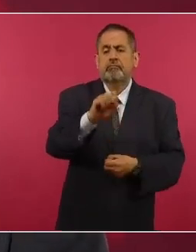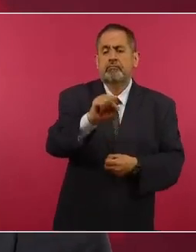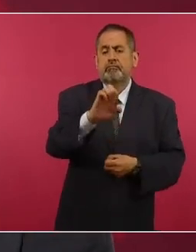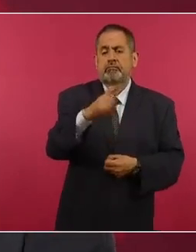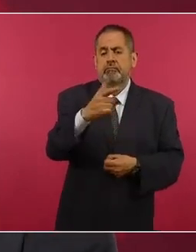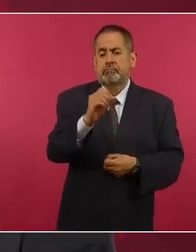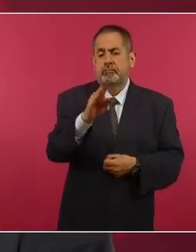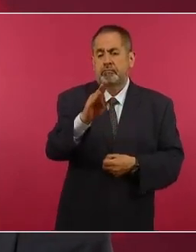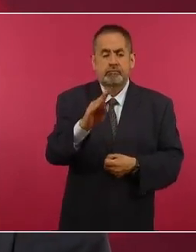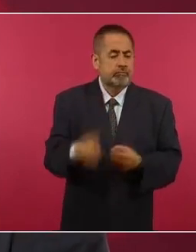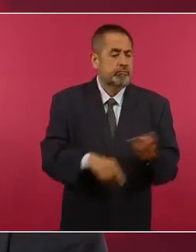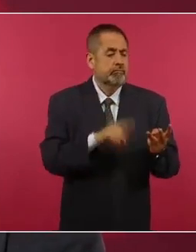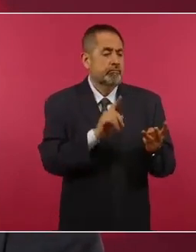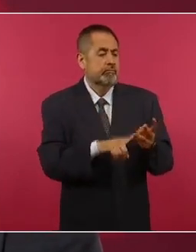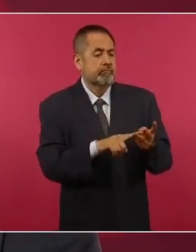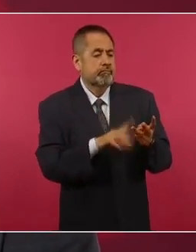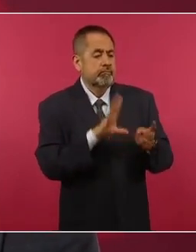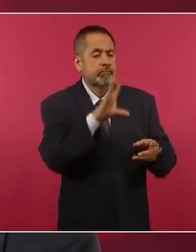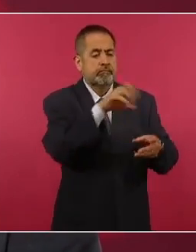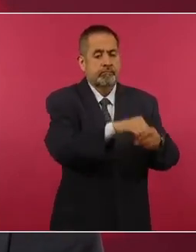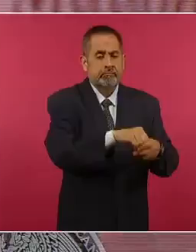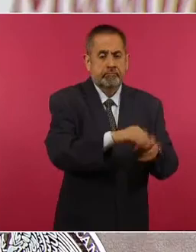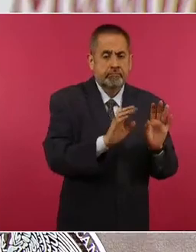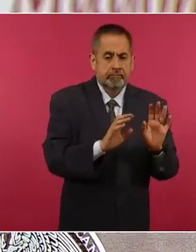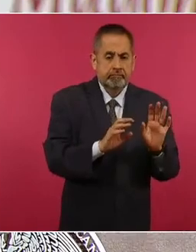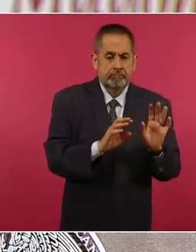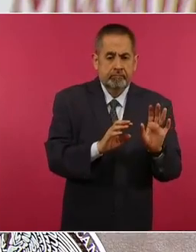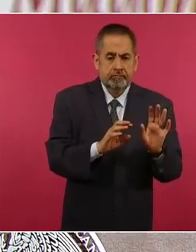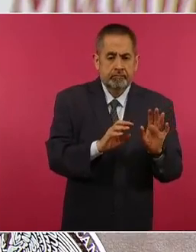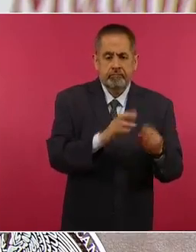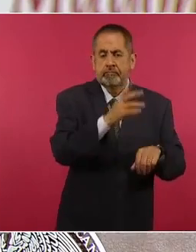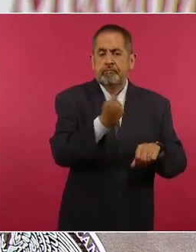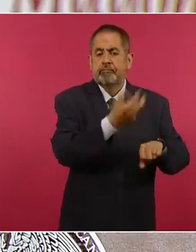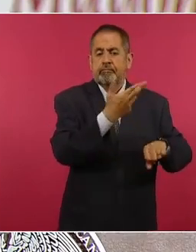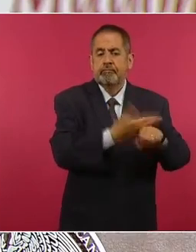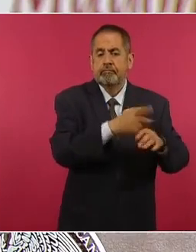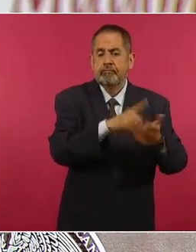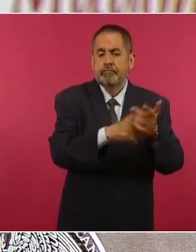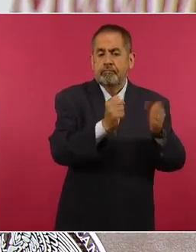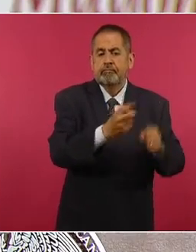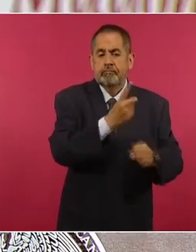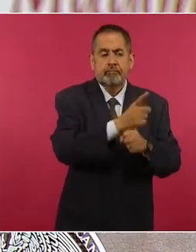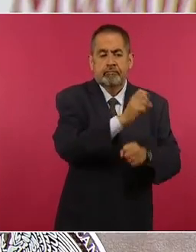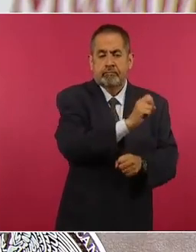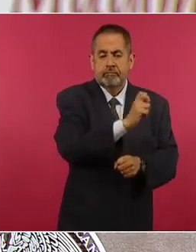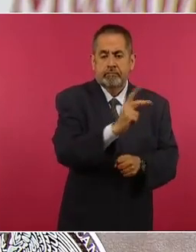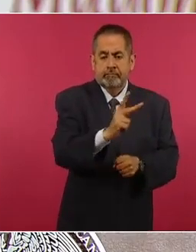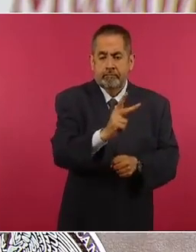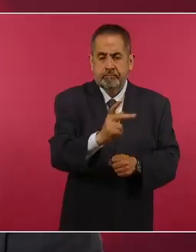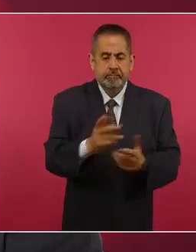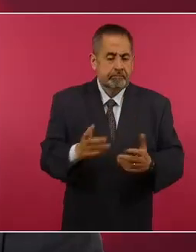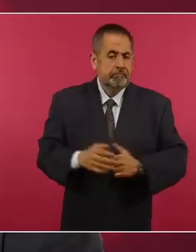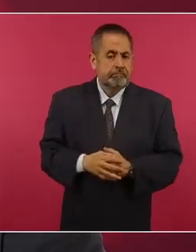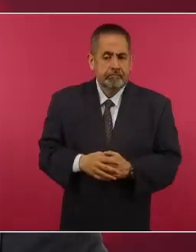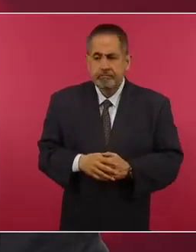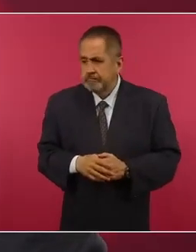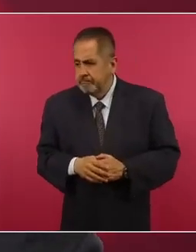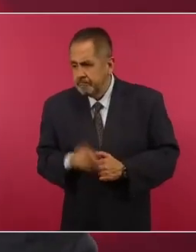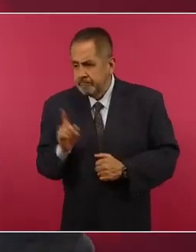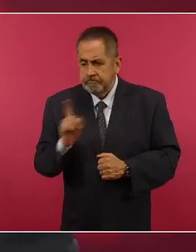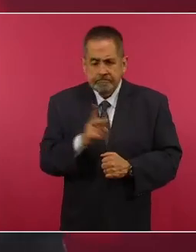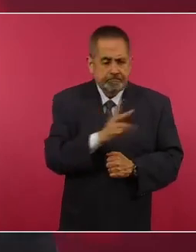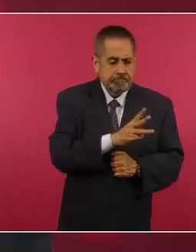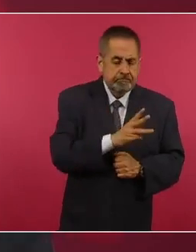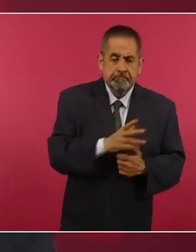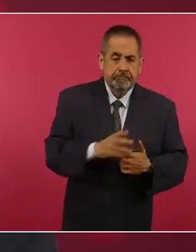Gobernación; y la tercera es que regrese a la Secretaría de Seguridad Pública. ¿Se podrá